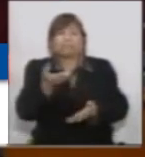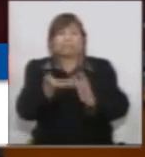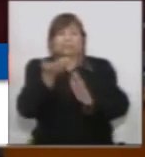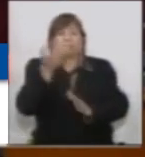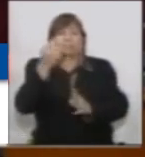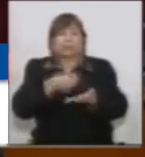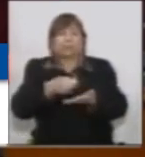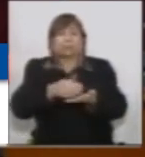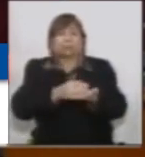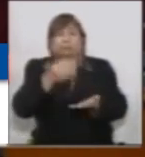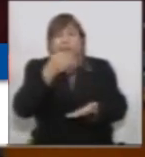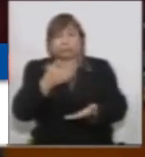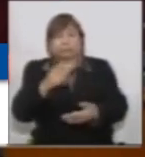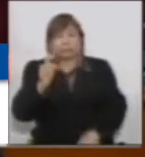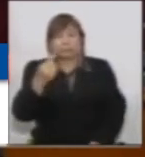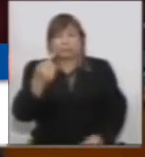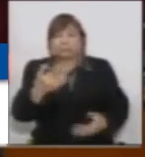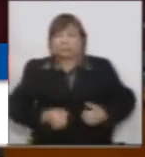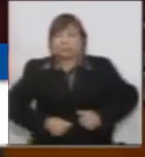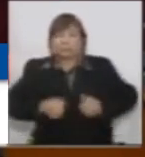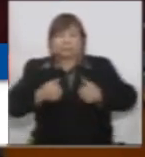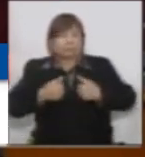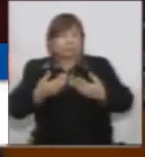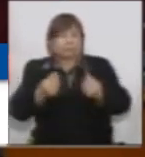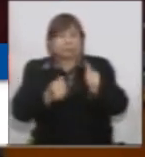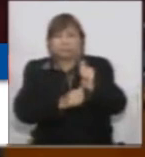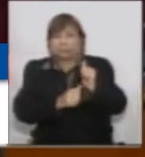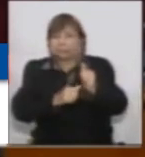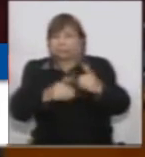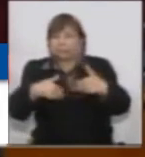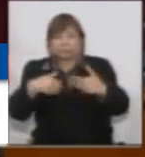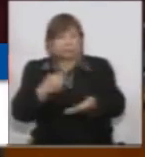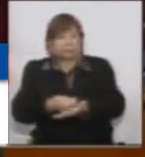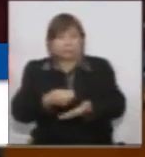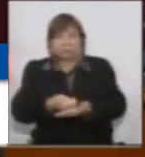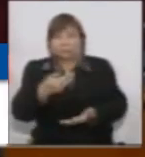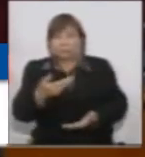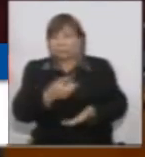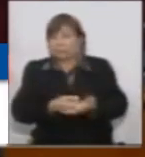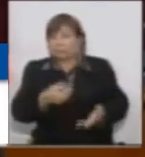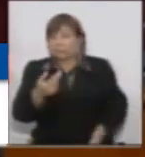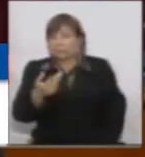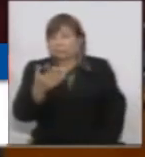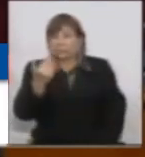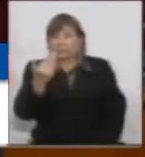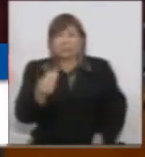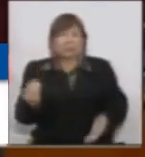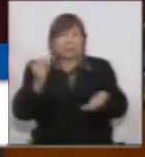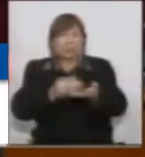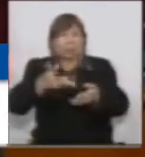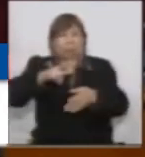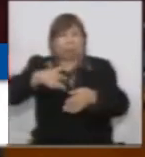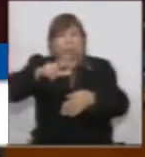los medicamentos que le ha costado miles de vidas a los hermanos peruanos, que no han podido pagar los medicamentos que llegaron a costar casi 15 veces más del